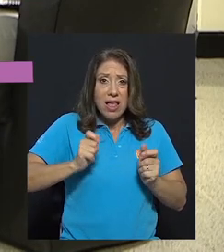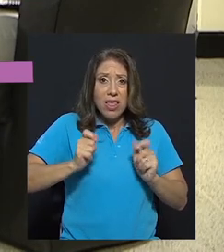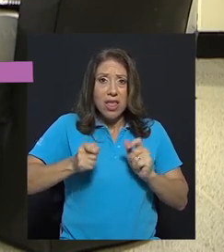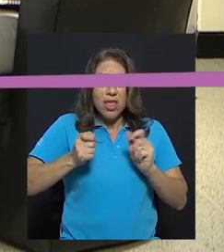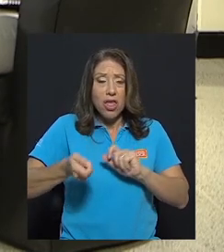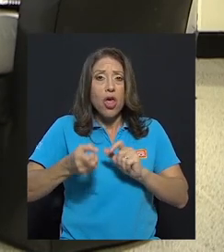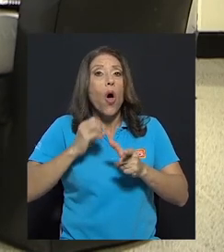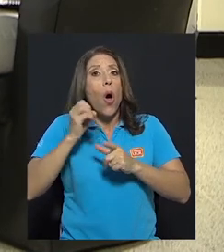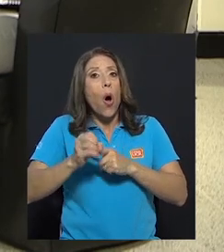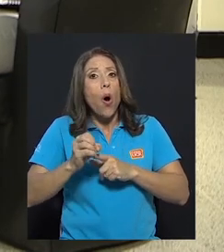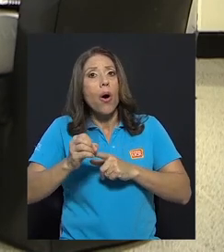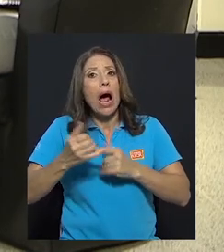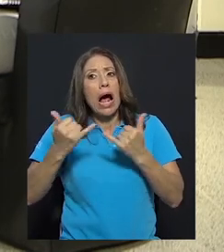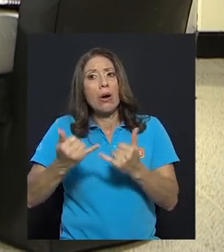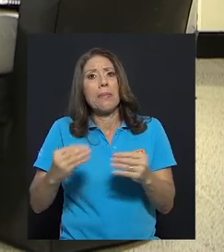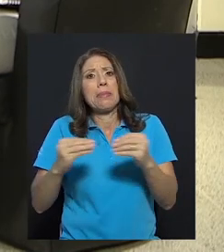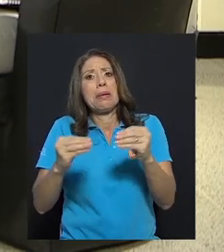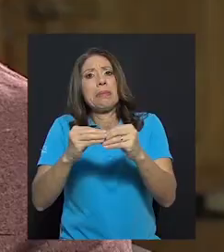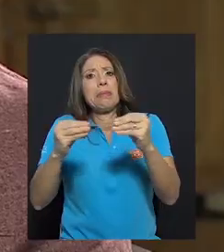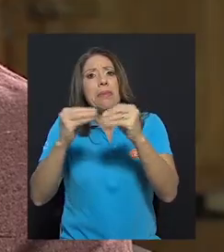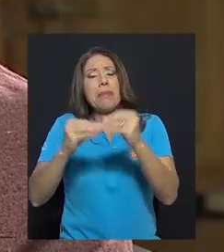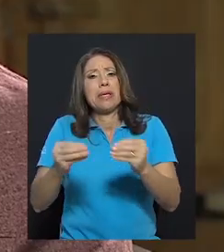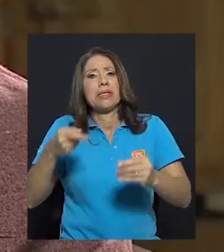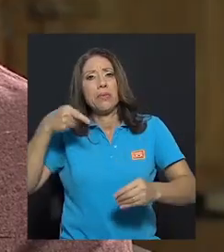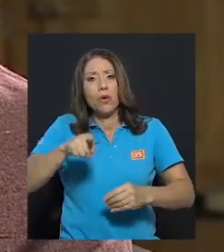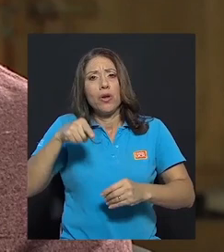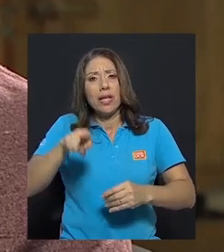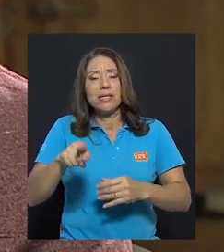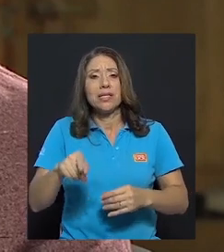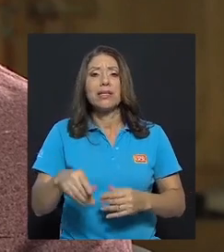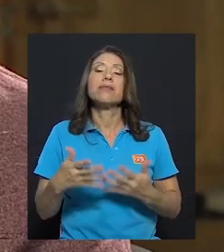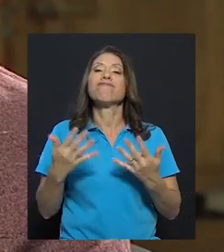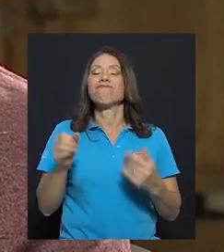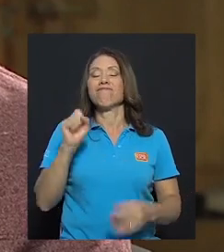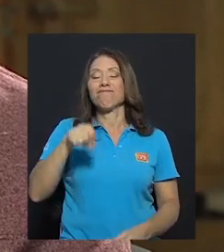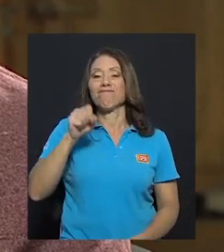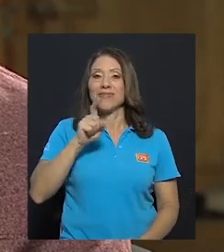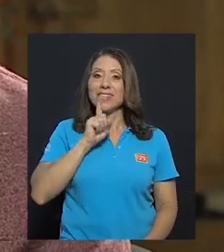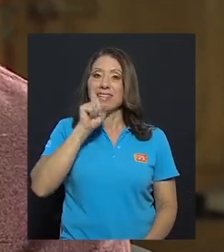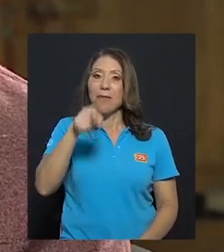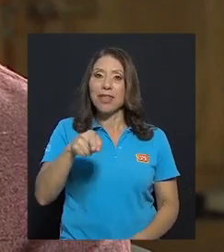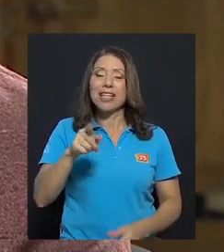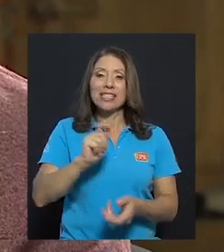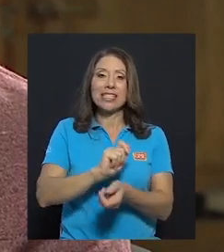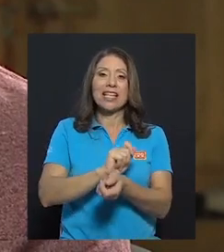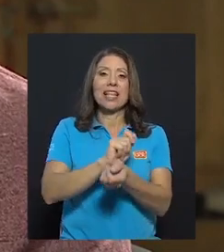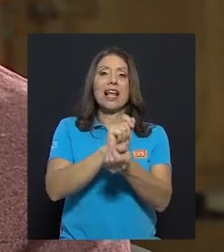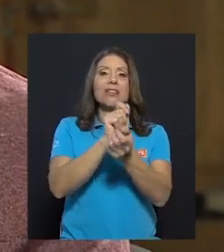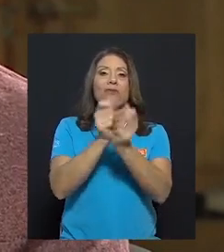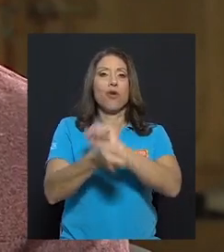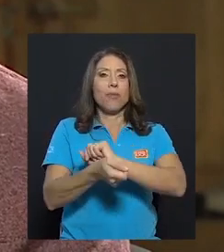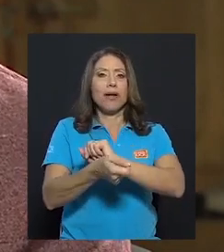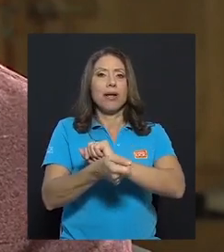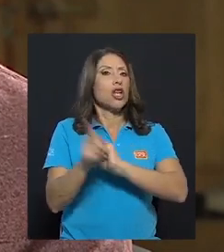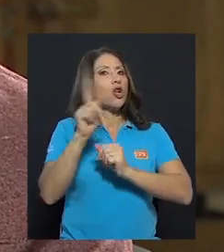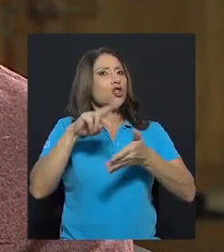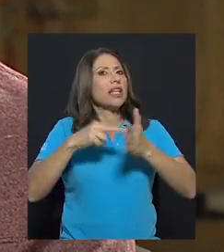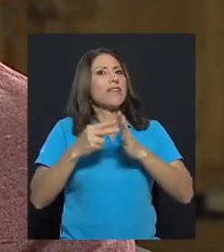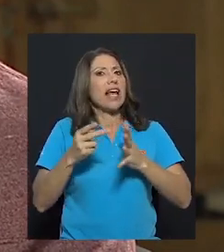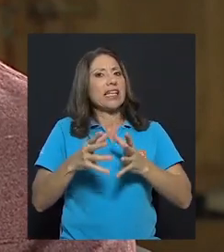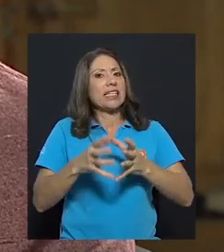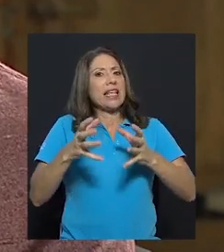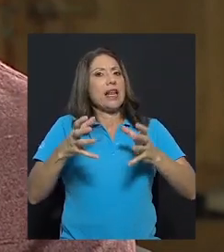efectivamente vamos a un crecimiento acelerado de la violencia. Sí, ciertamente se transforma, no es que se incrementa, la violencia siempre ha